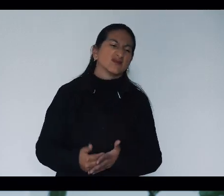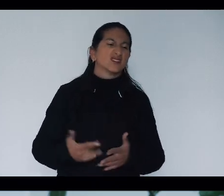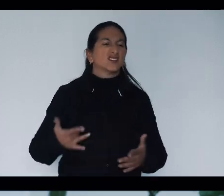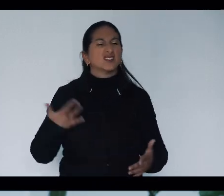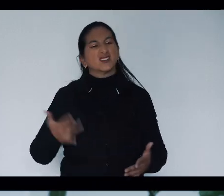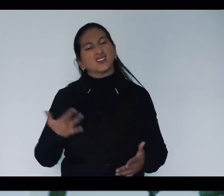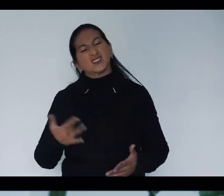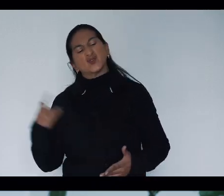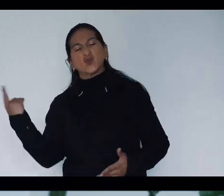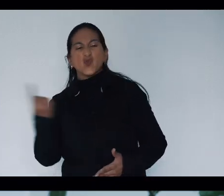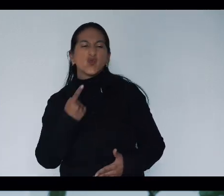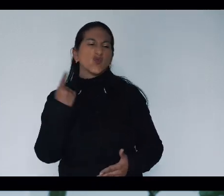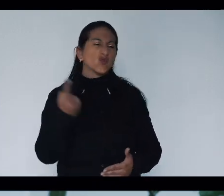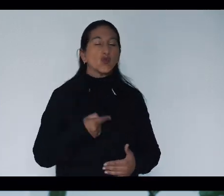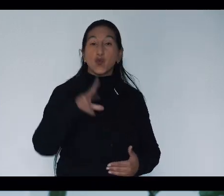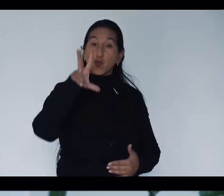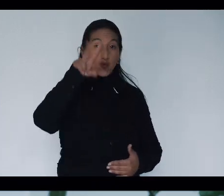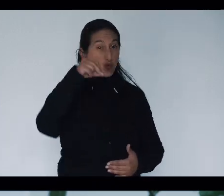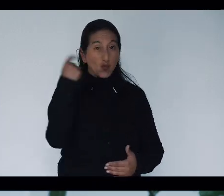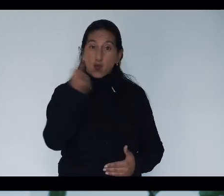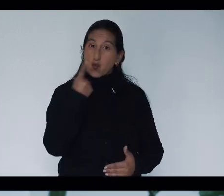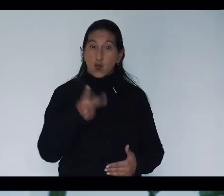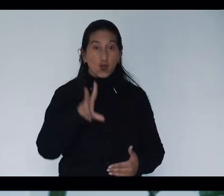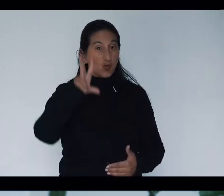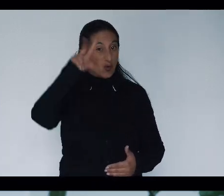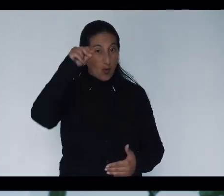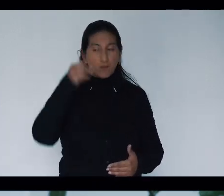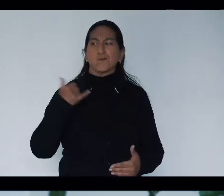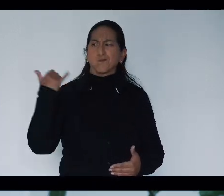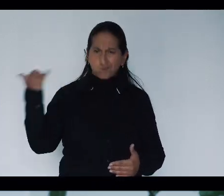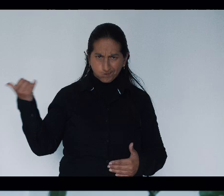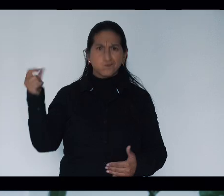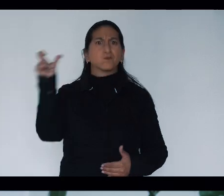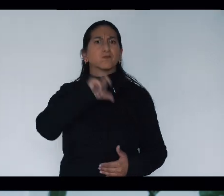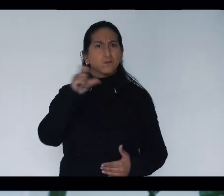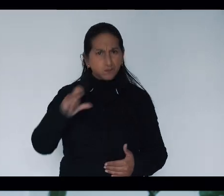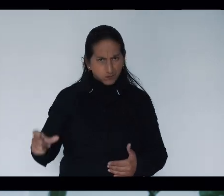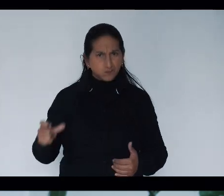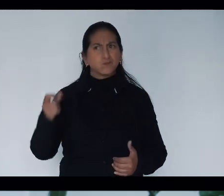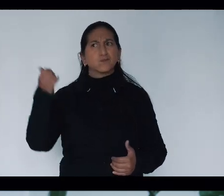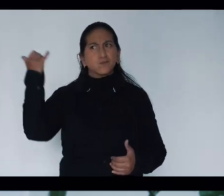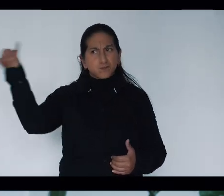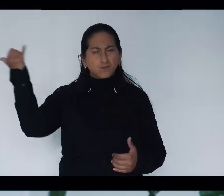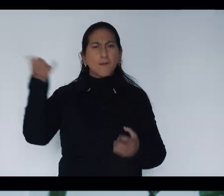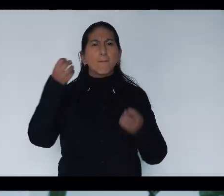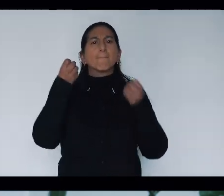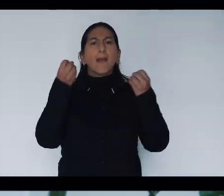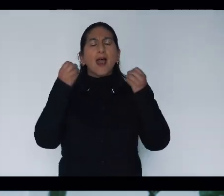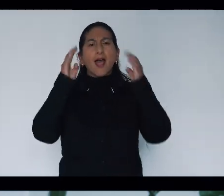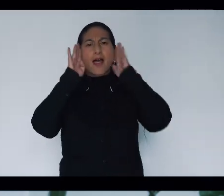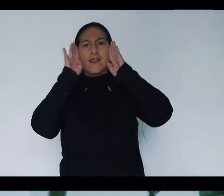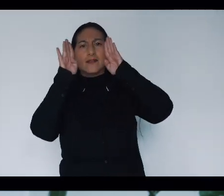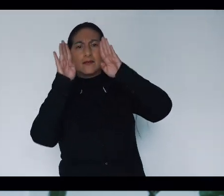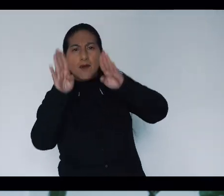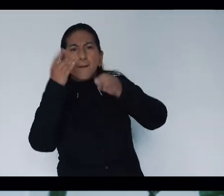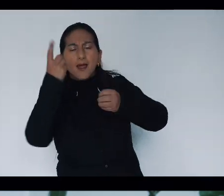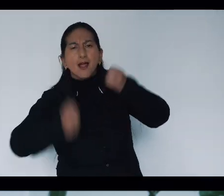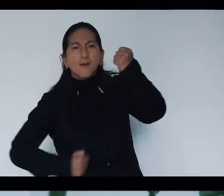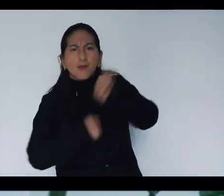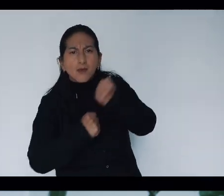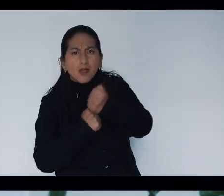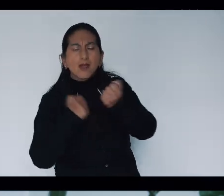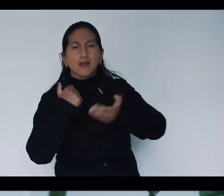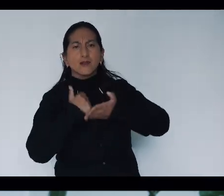están solos. Habemos personas a su alrededor que estamos prestas a apoyarles, a ayudarles, bien sea